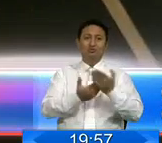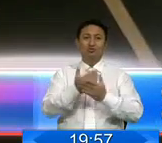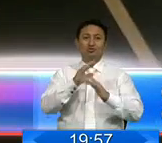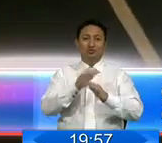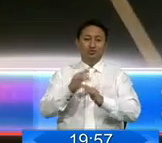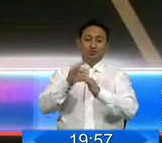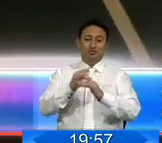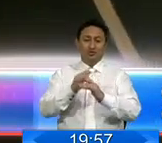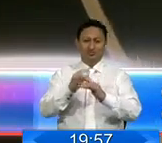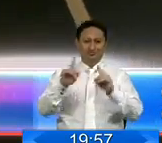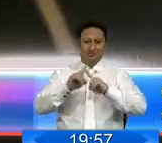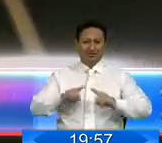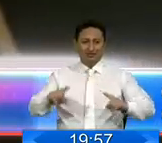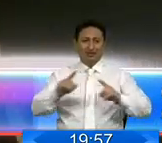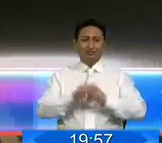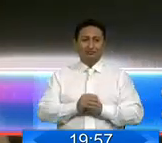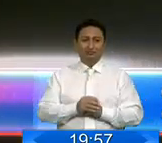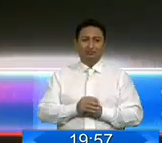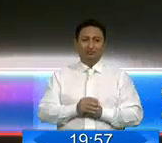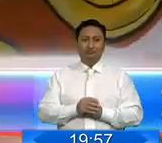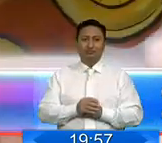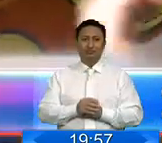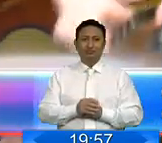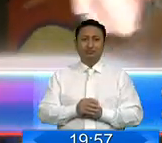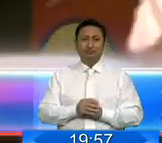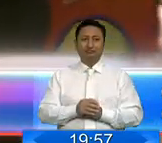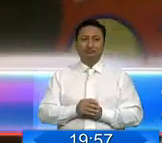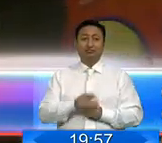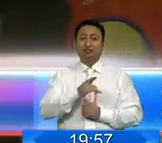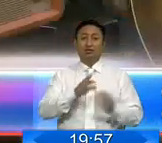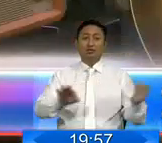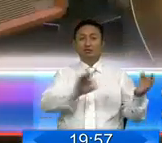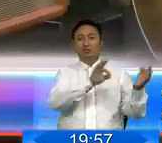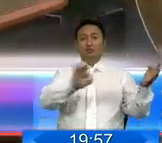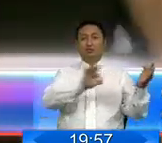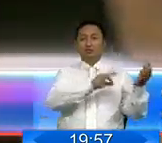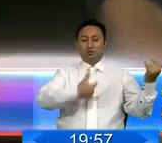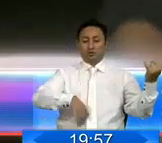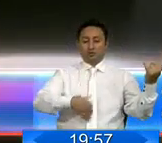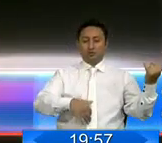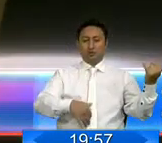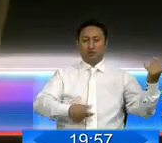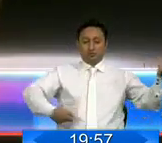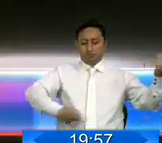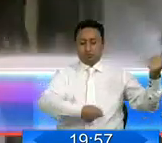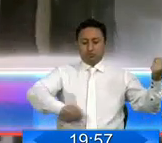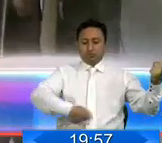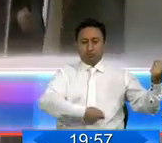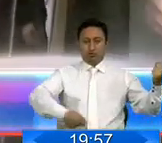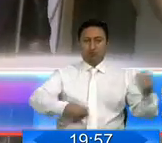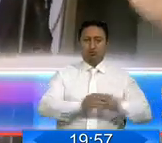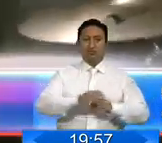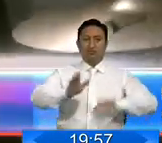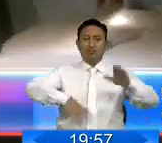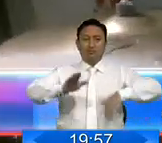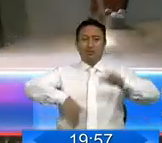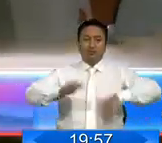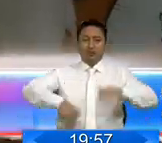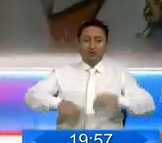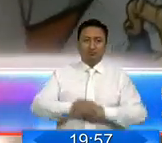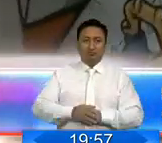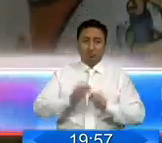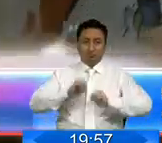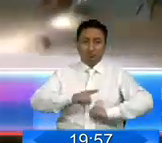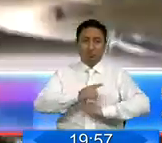viento de todo tipo, gaita, flautas, de cuerda como violín, guitarra, violonchelo, contrabajo, tambores y mucho más lo